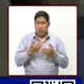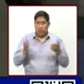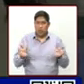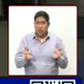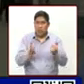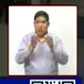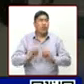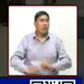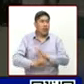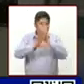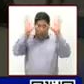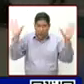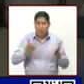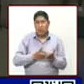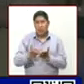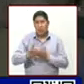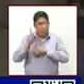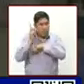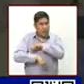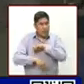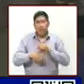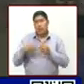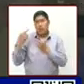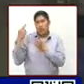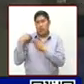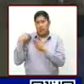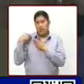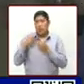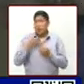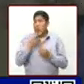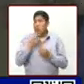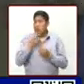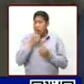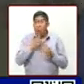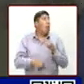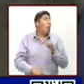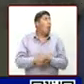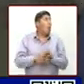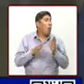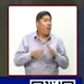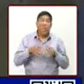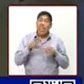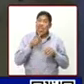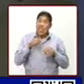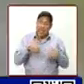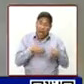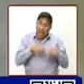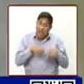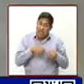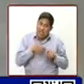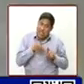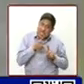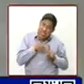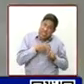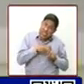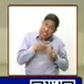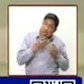contribuir a que se esclarezca la verdad, se sancione a los responsables, especialmente a los encubridores y a los perpetradores que aún están vivos.